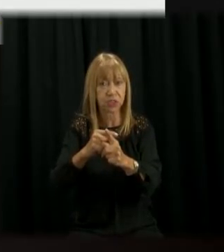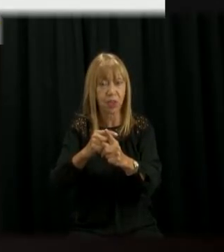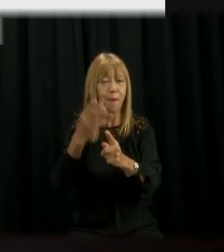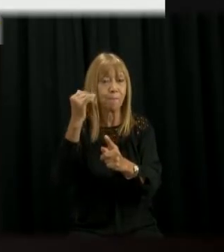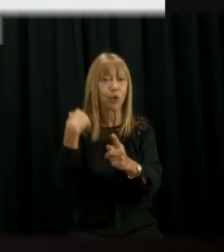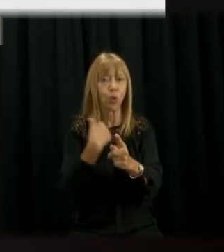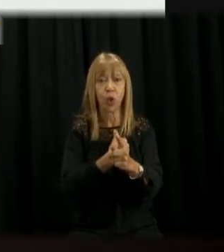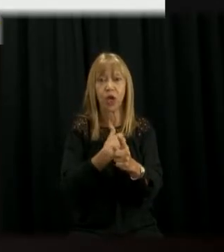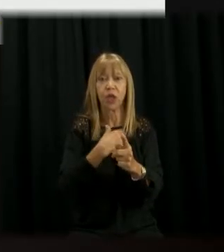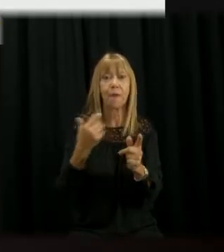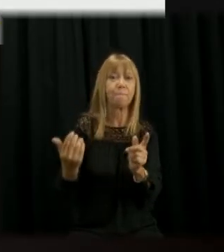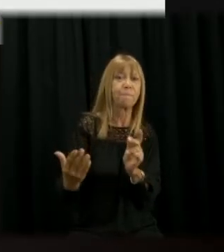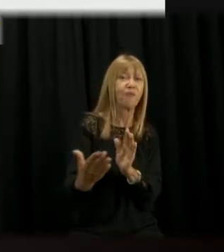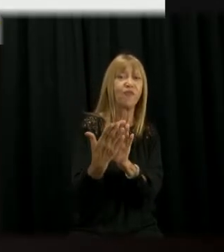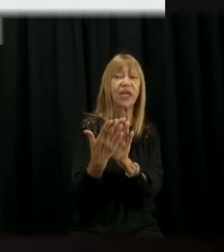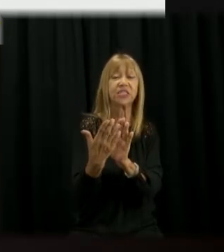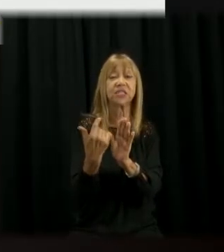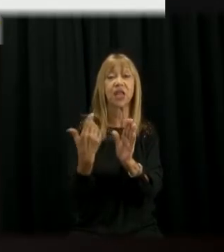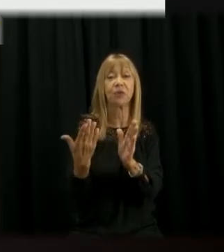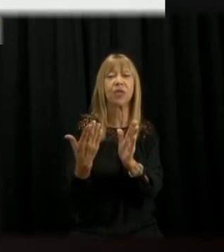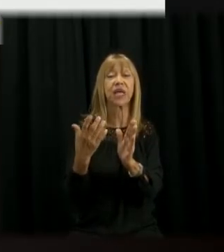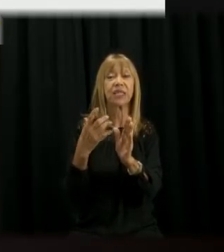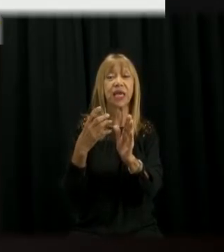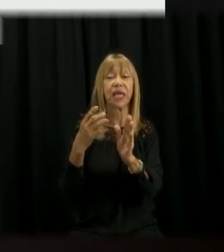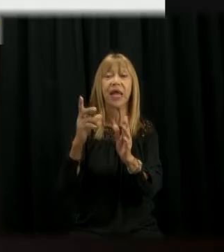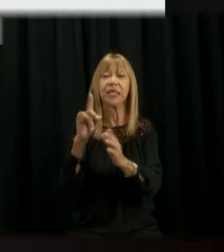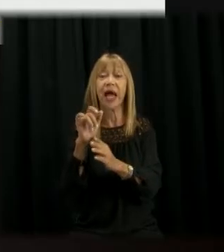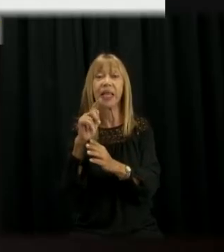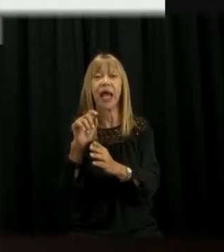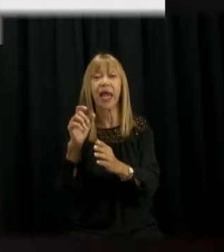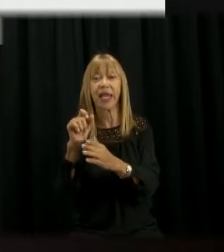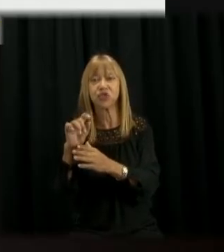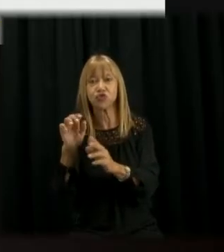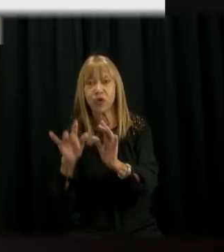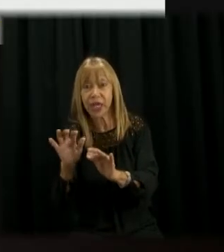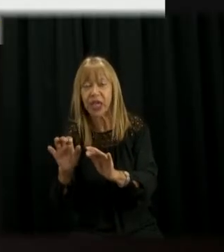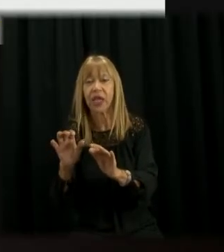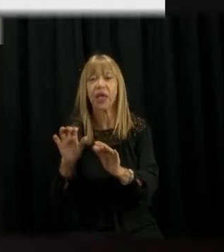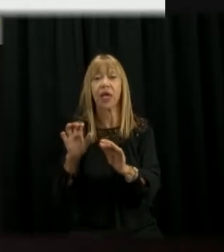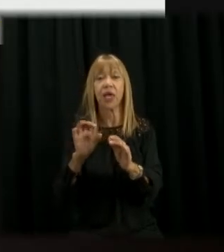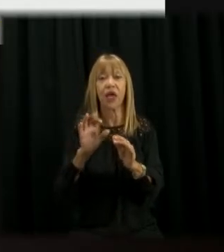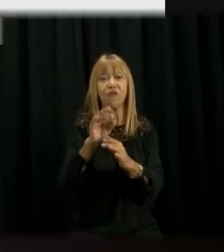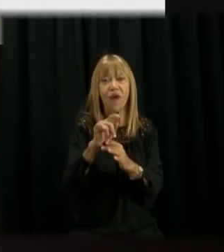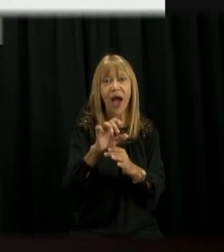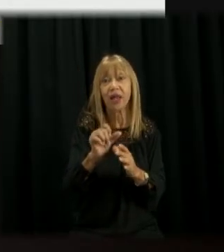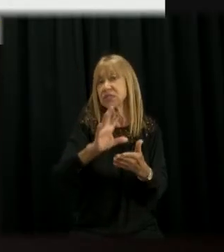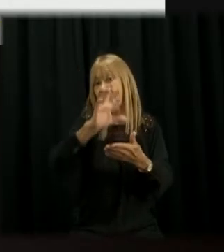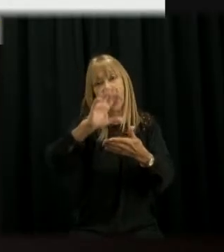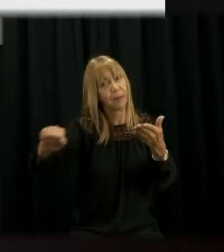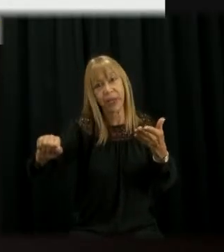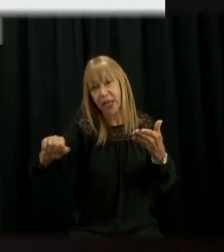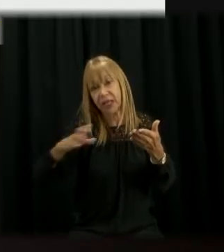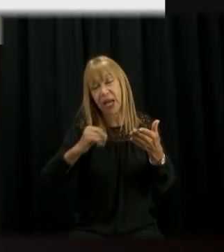6 a 7 meses porque vamos a estar encarando eficiencia de la entrada de datos